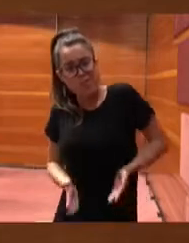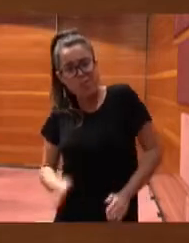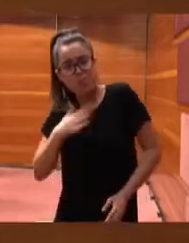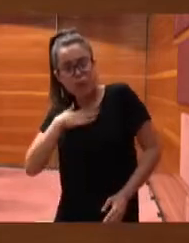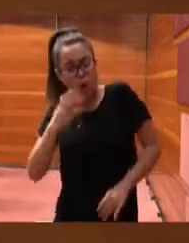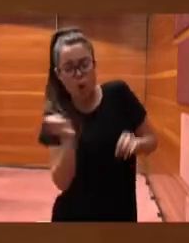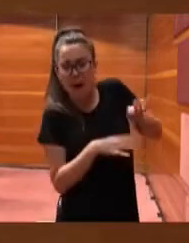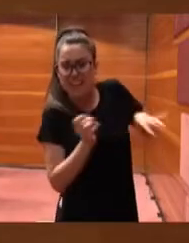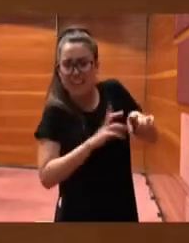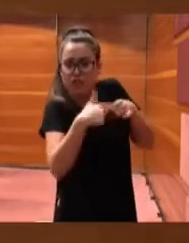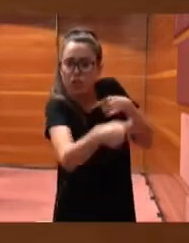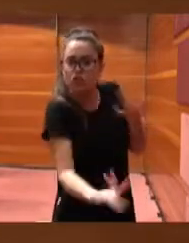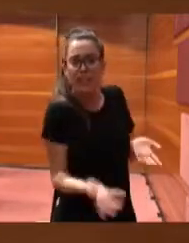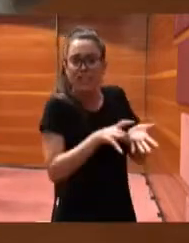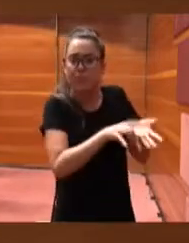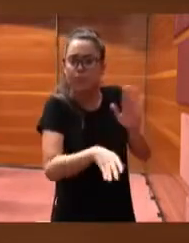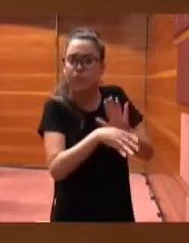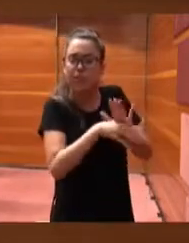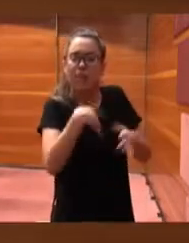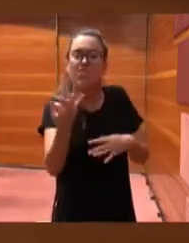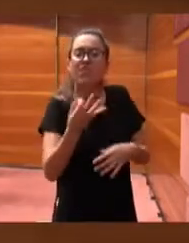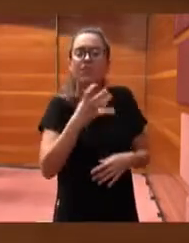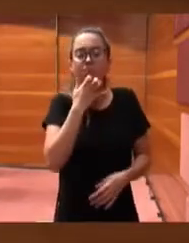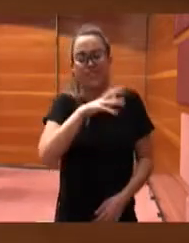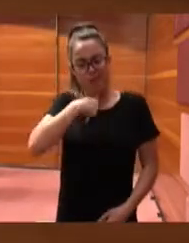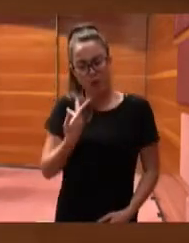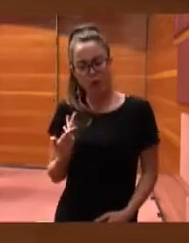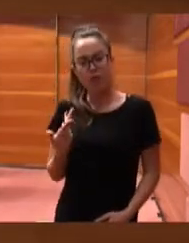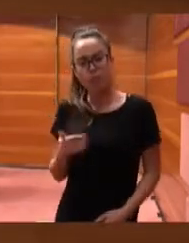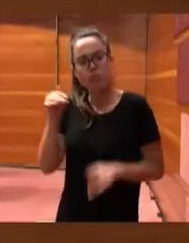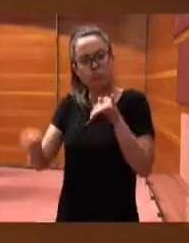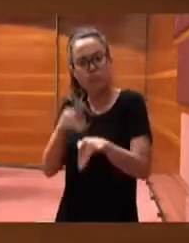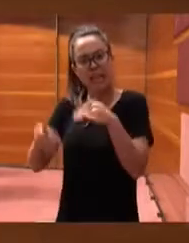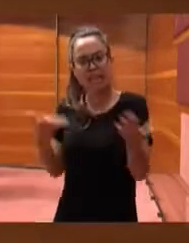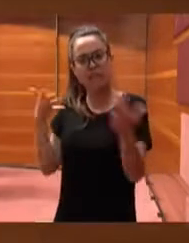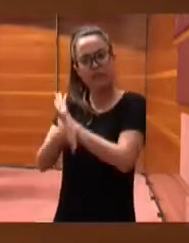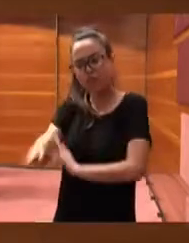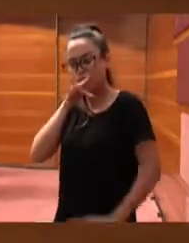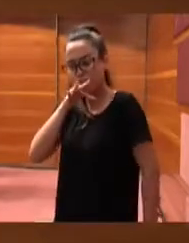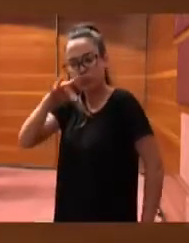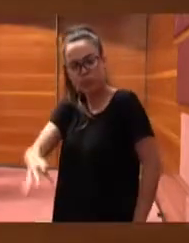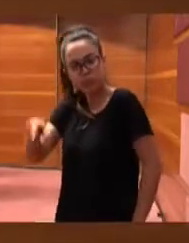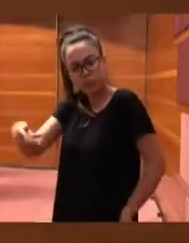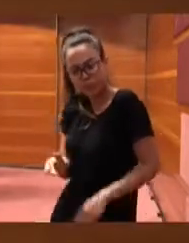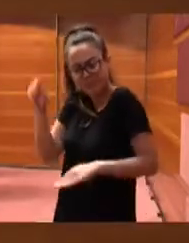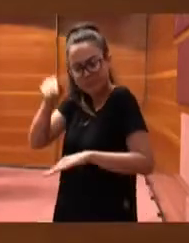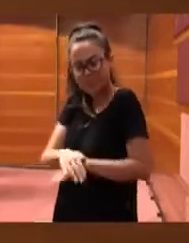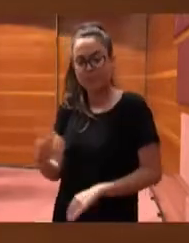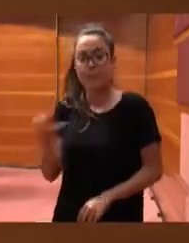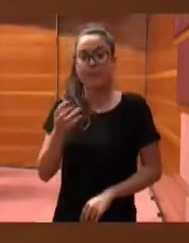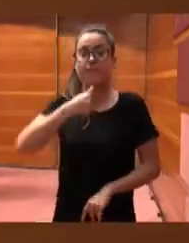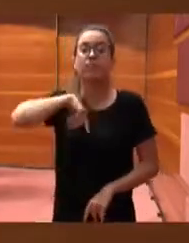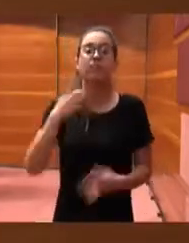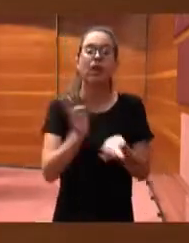Los servicios se tienen que prestar. Si estoy colaborando por esto será porque realmente se va a hacer. Pase lo que pase, los cambios políticos,